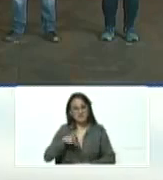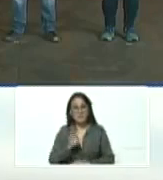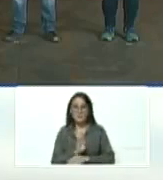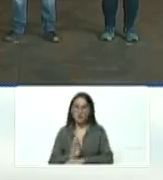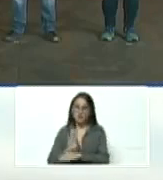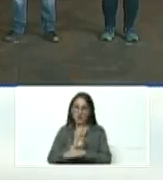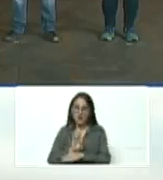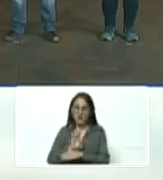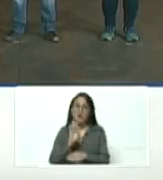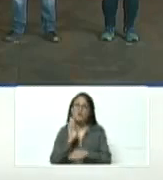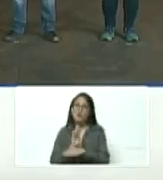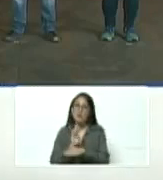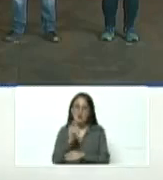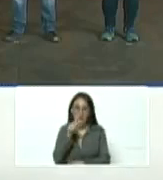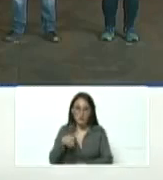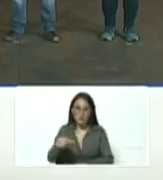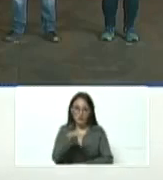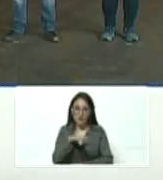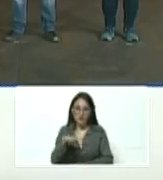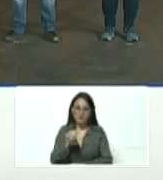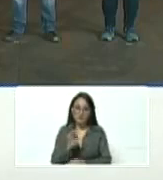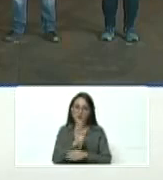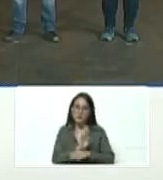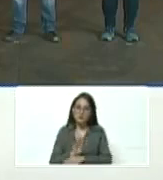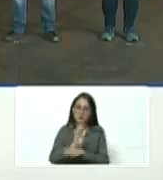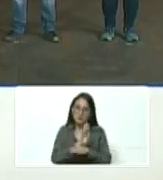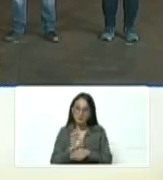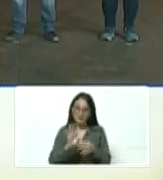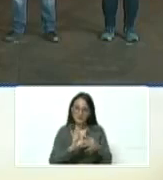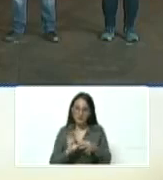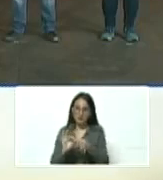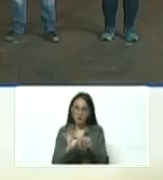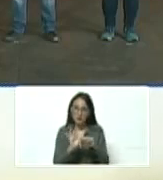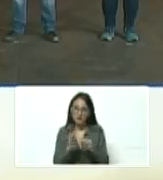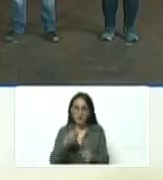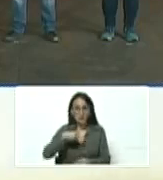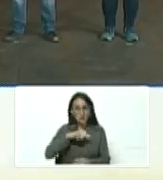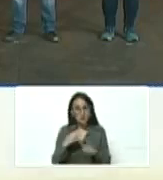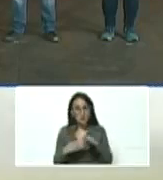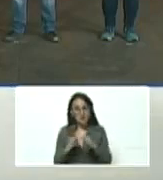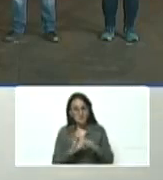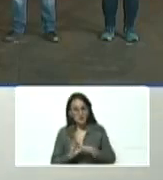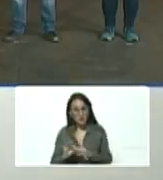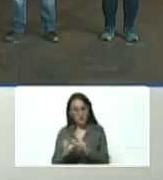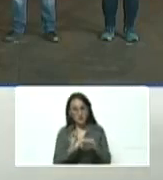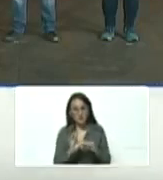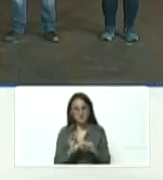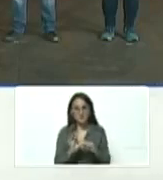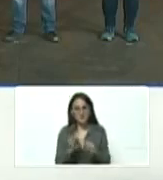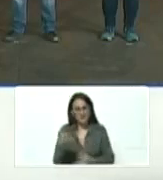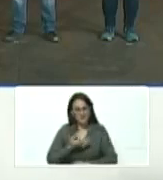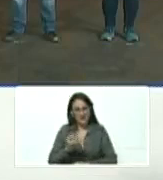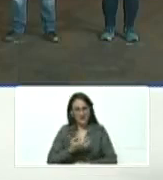proteger y cuidar al pueblo, proteger, unir. Y nosotros somos bases de unión verdadera, entre